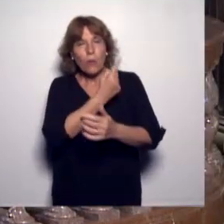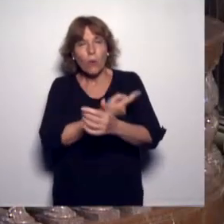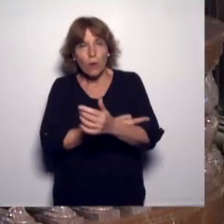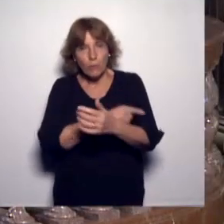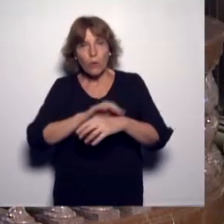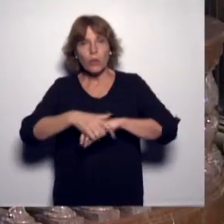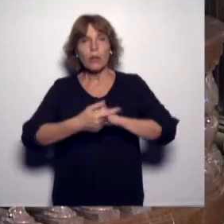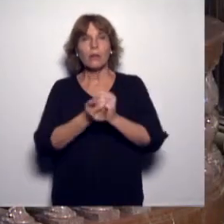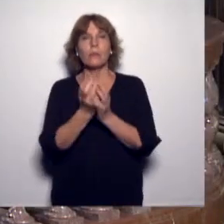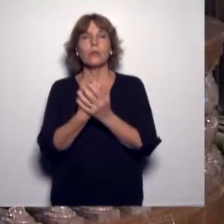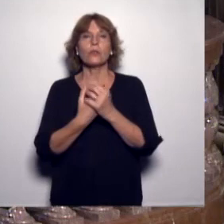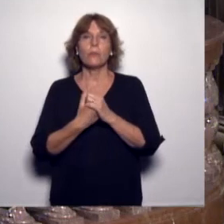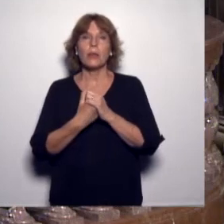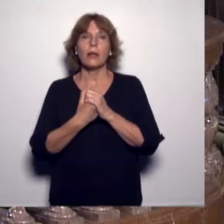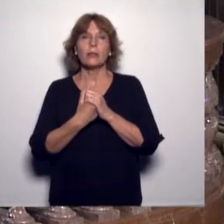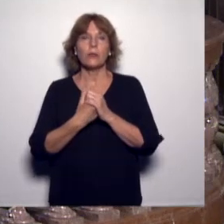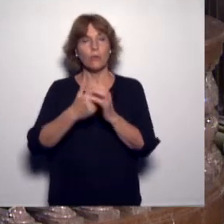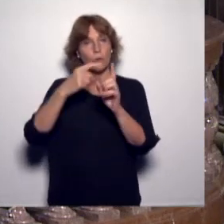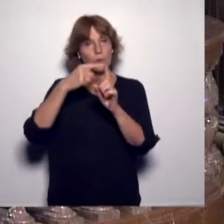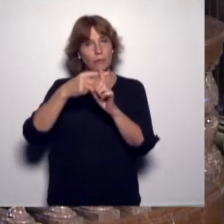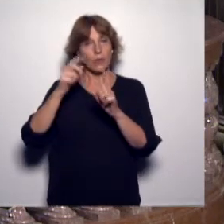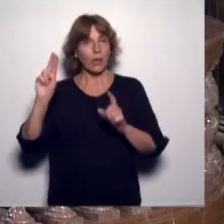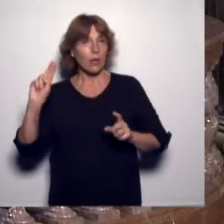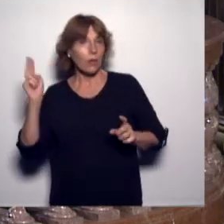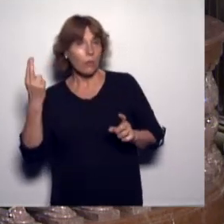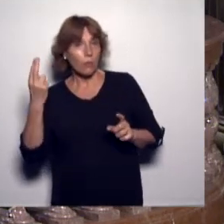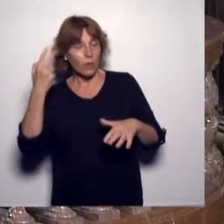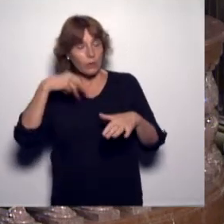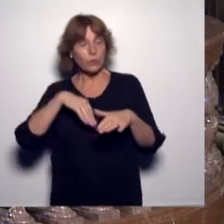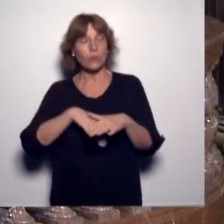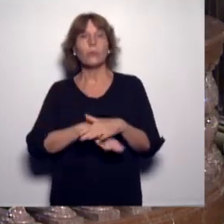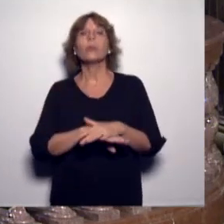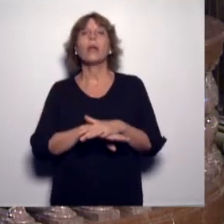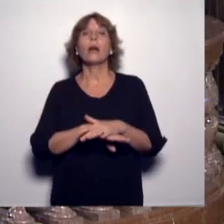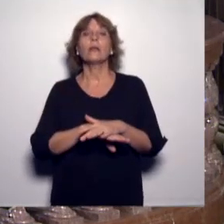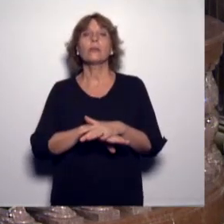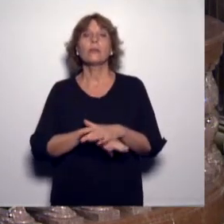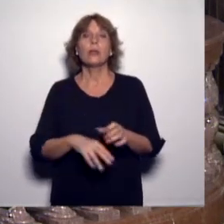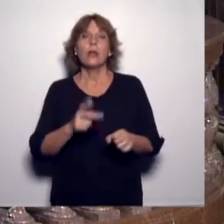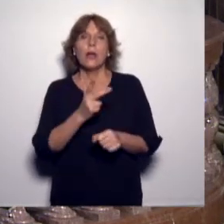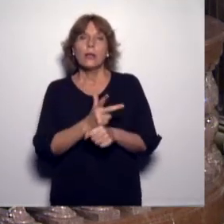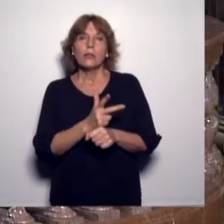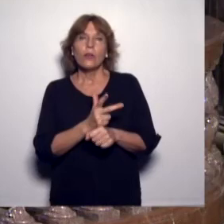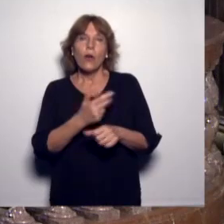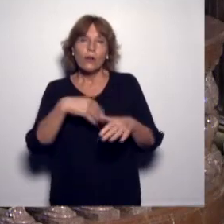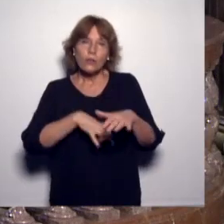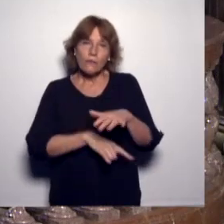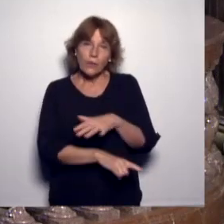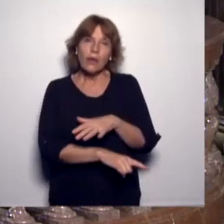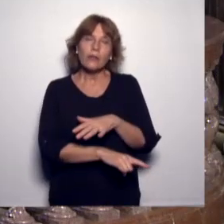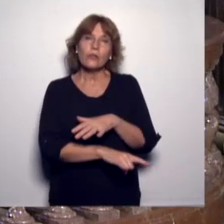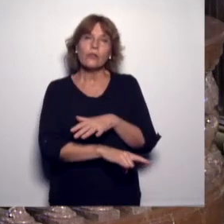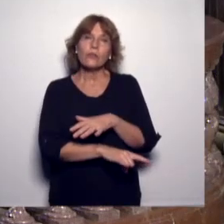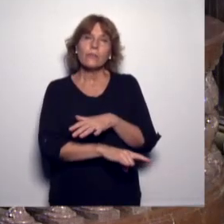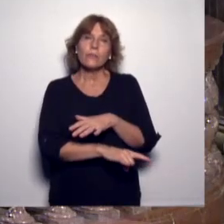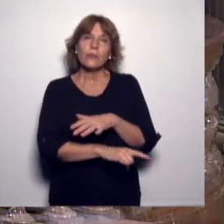padeció bajo el poder de Poncio Pilato, fue crucificado, muerto y sepultado, descendió